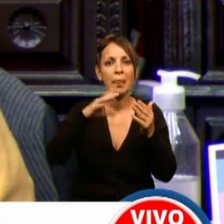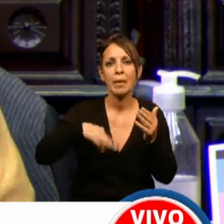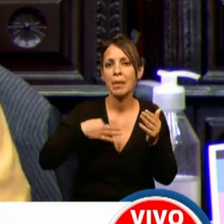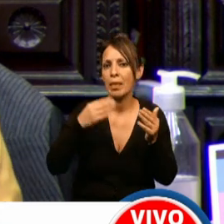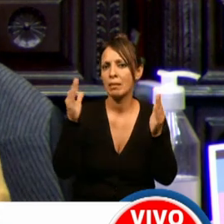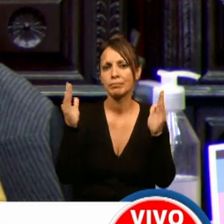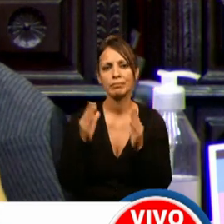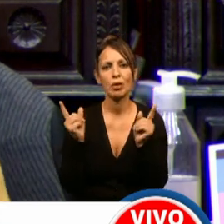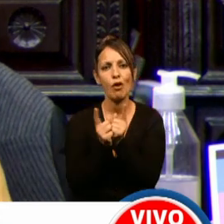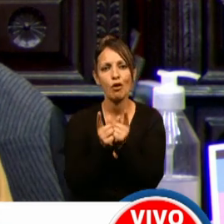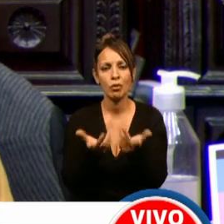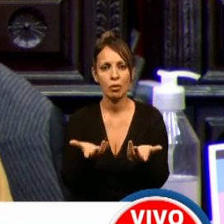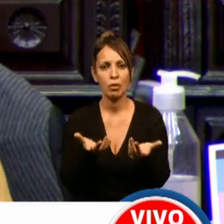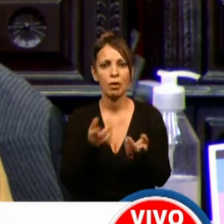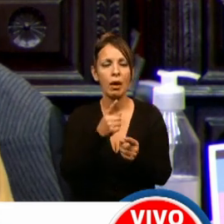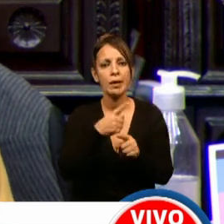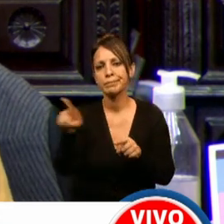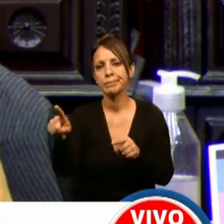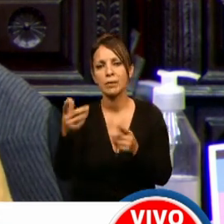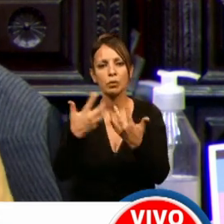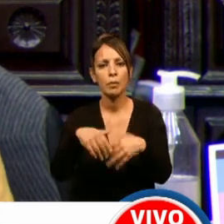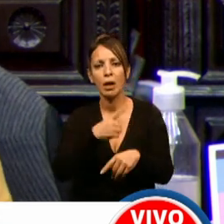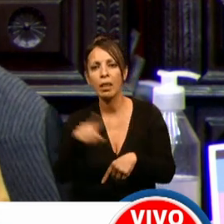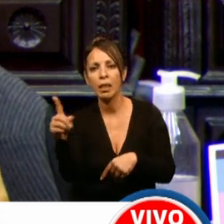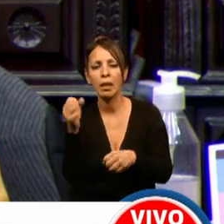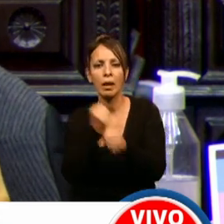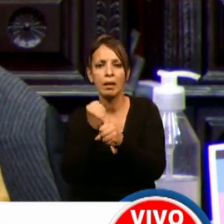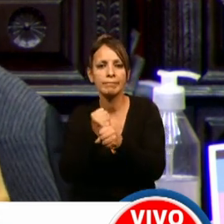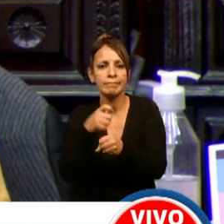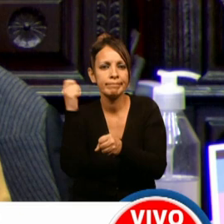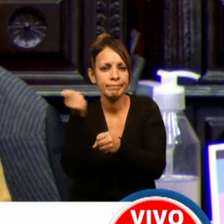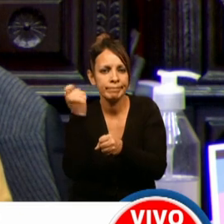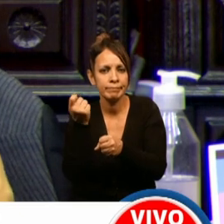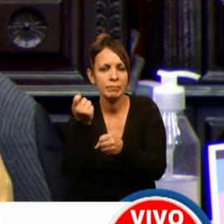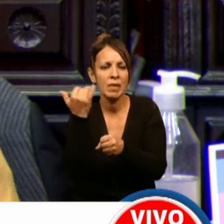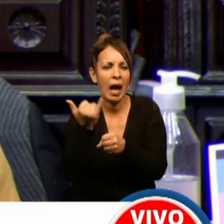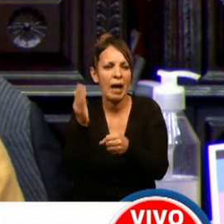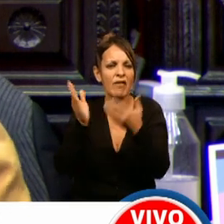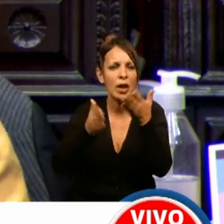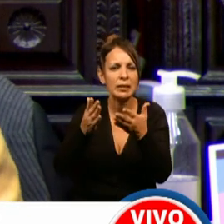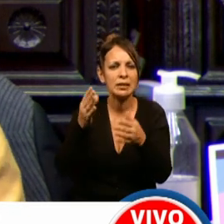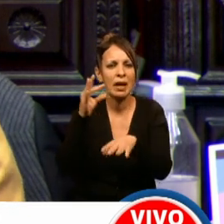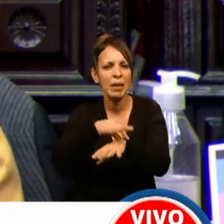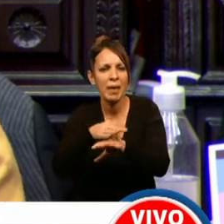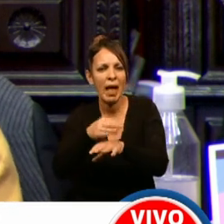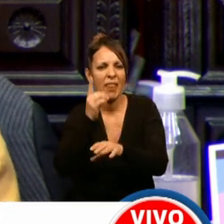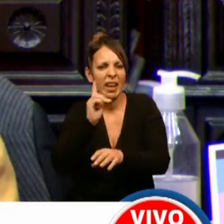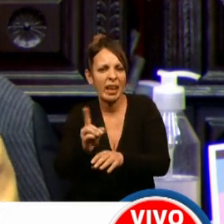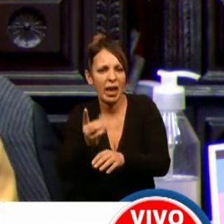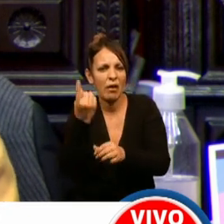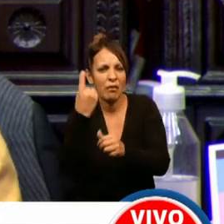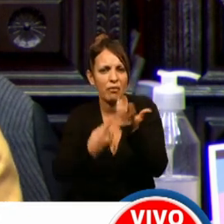situación de prostitución haciéndolas más vulnerables al estar sometidos a violencias a enfermedades y a